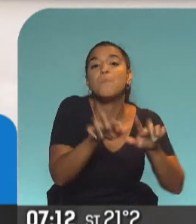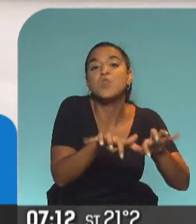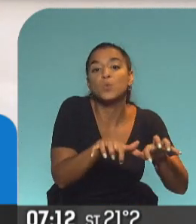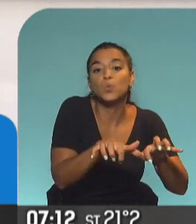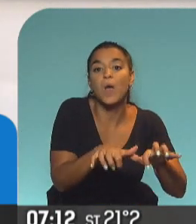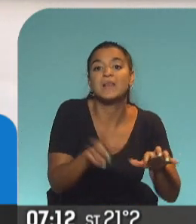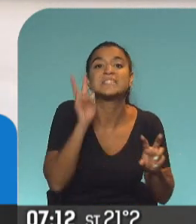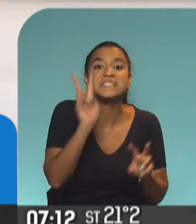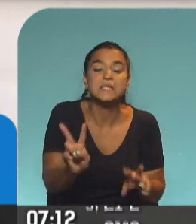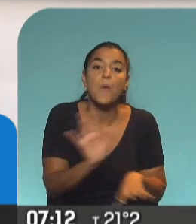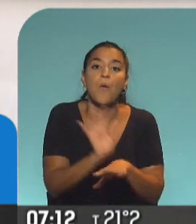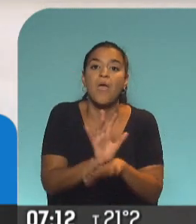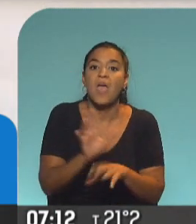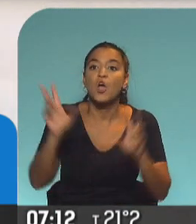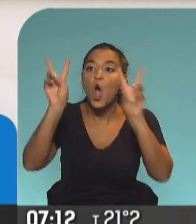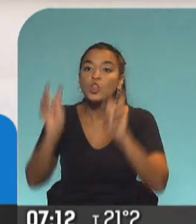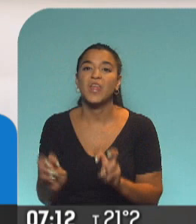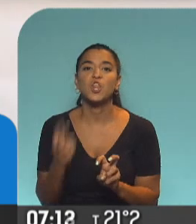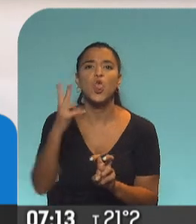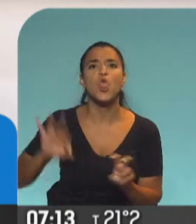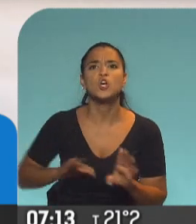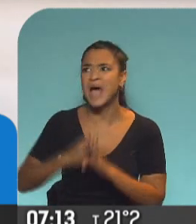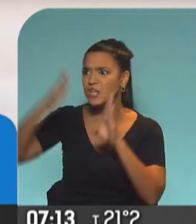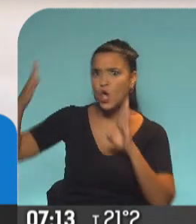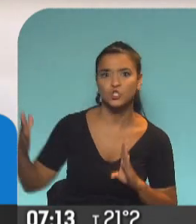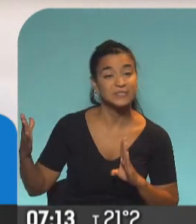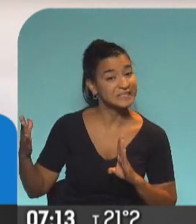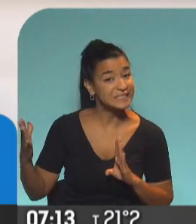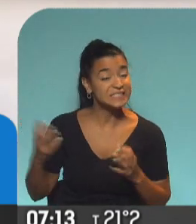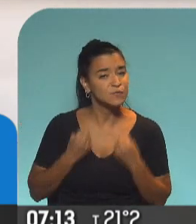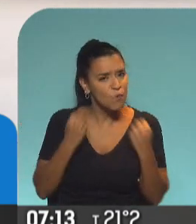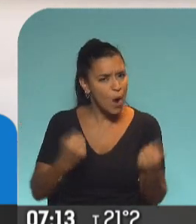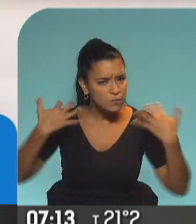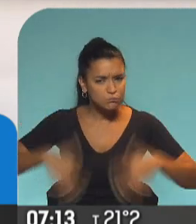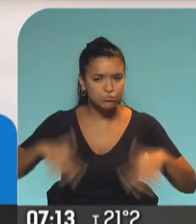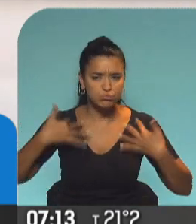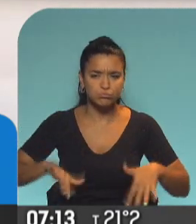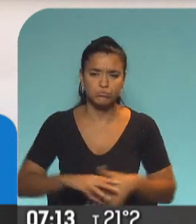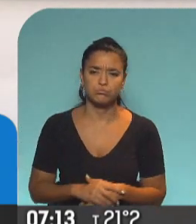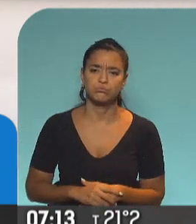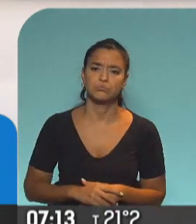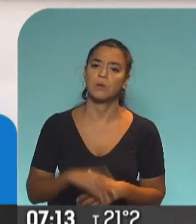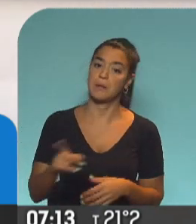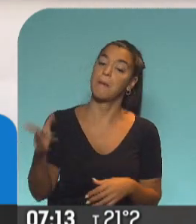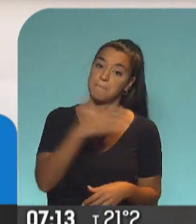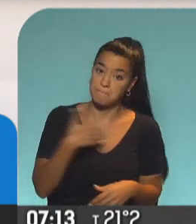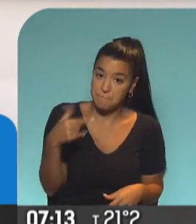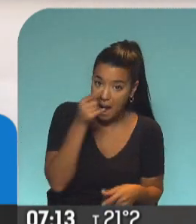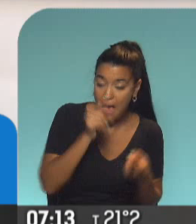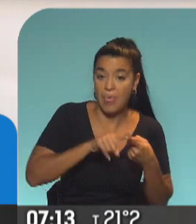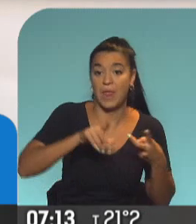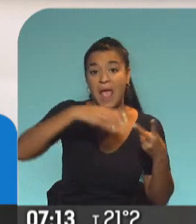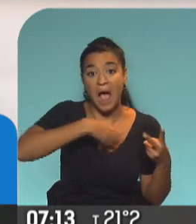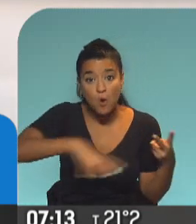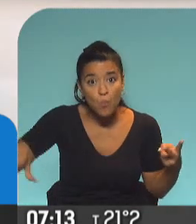curriculares de 2 años. Es un esfuerzo enorme el que hay que hacer. Es un esfuerzo enorme que tienen que hacer los padres y los chicos y que tienen